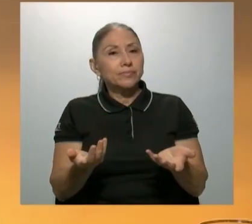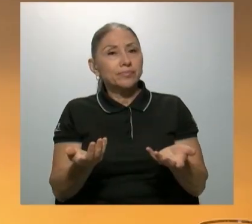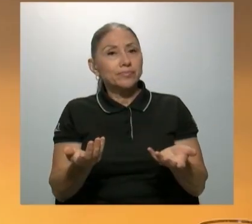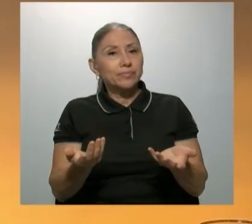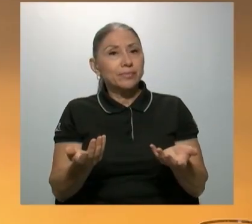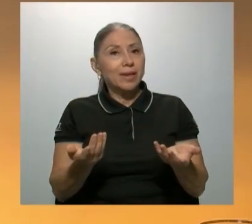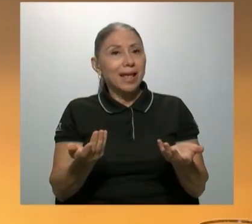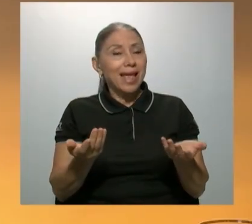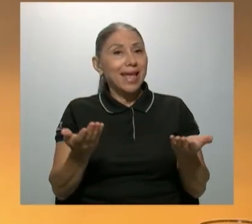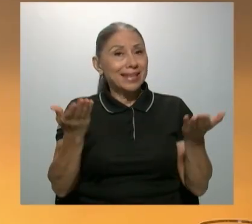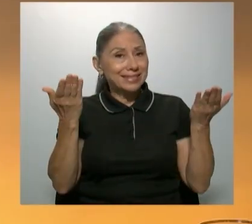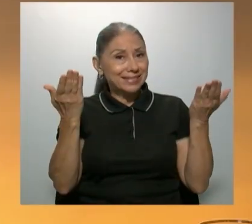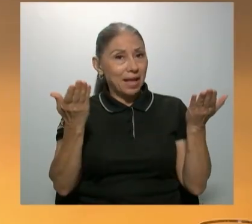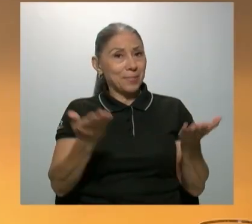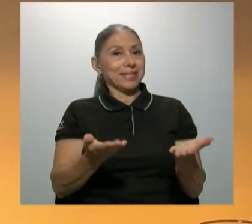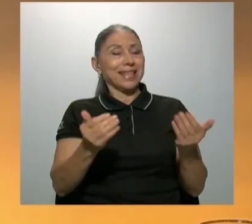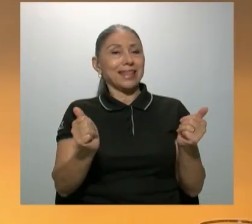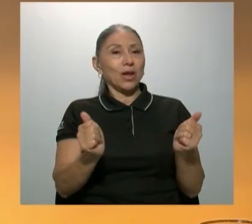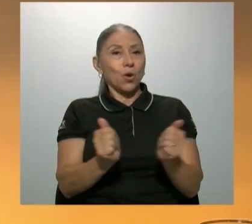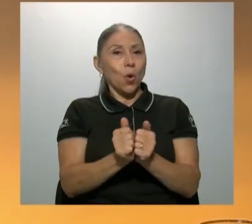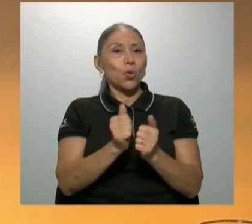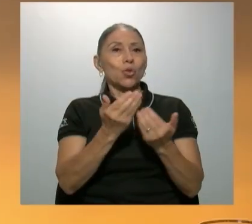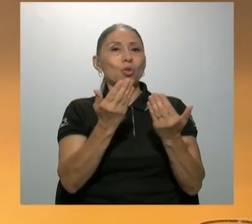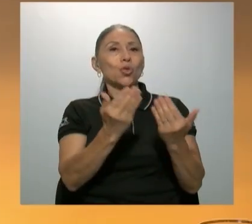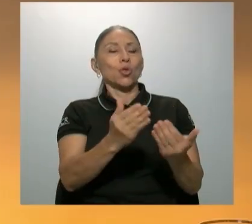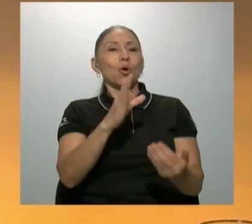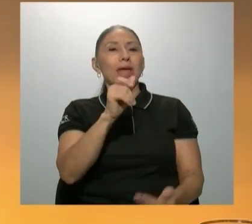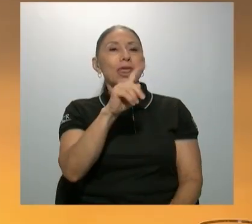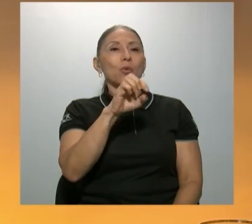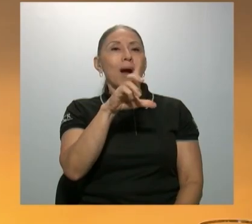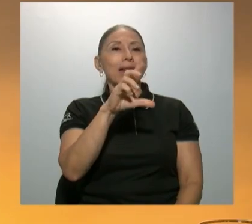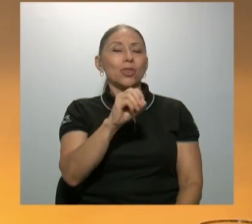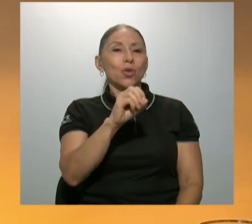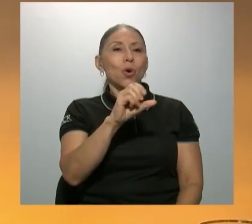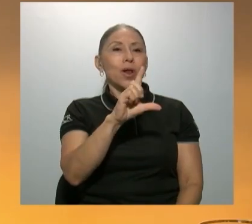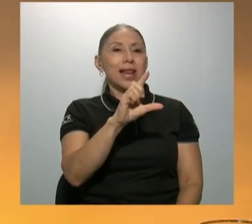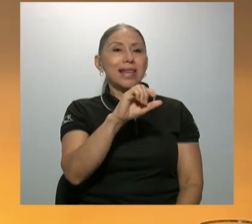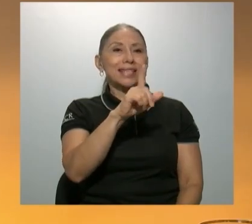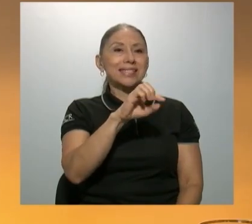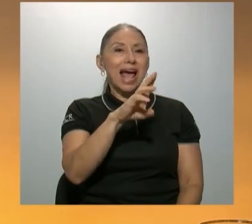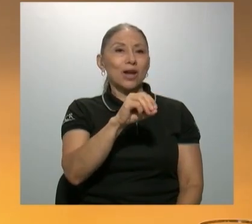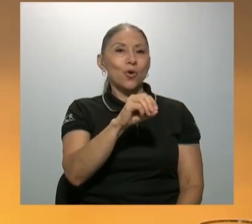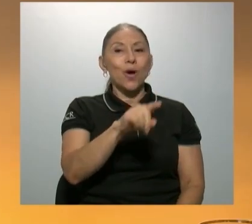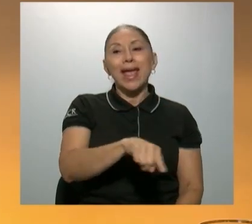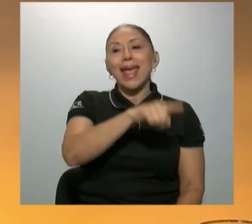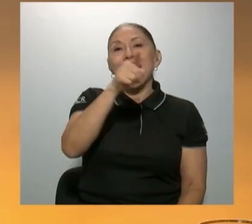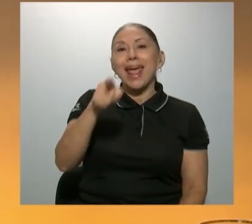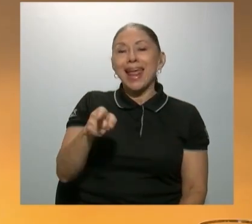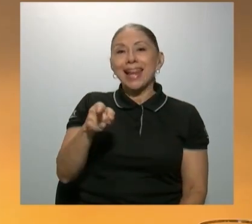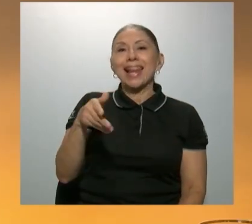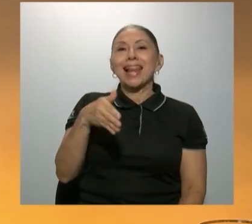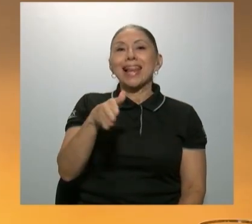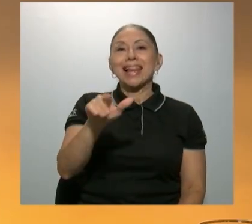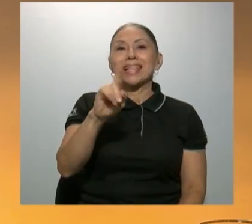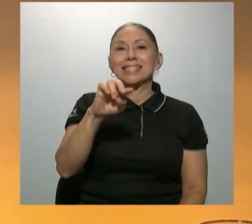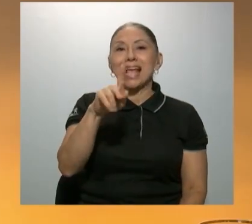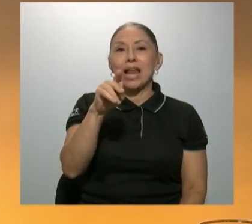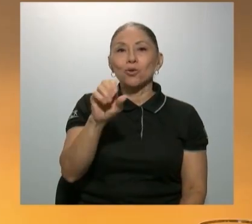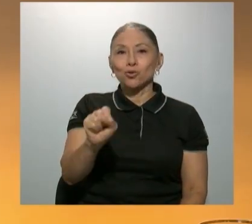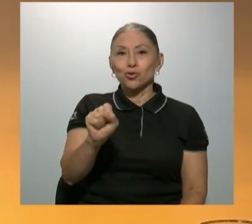está presente con don Eduardo Lizano el lisanos que Rodrigo Gámez hizo bautizar de esa manera. Por favor, don